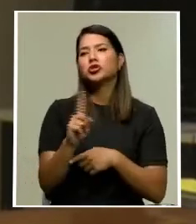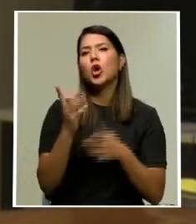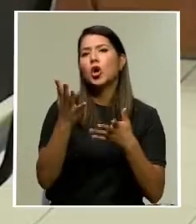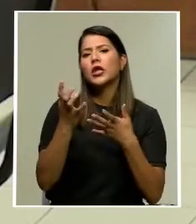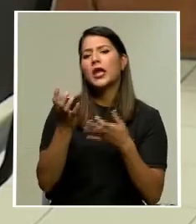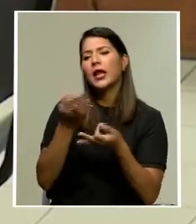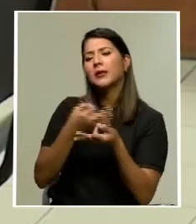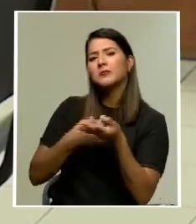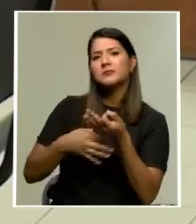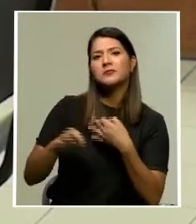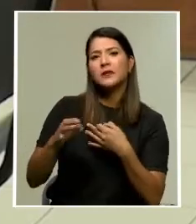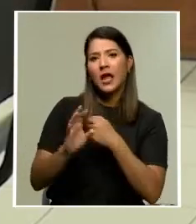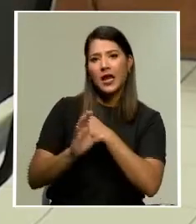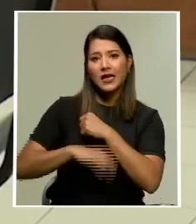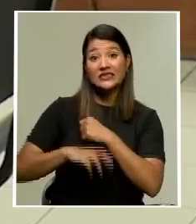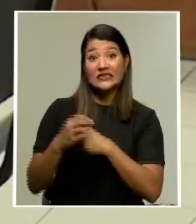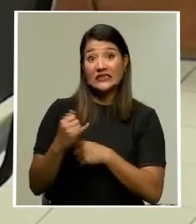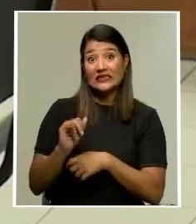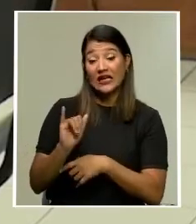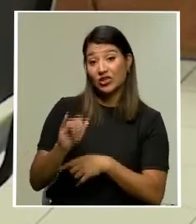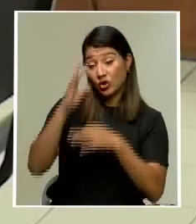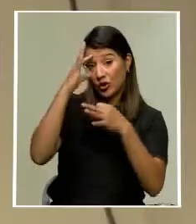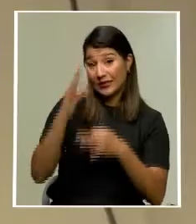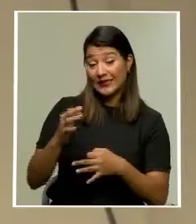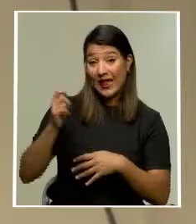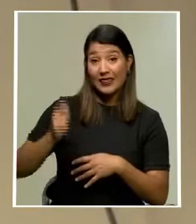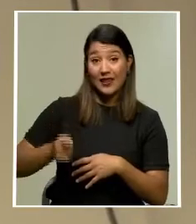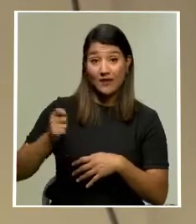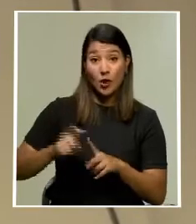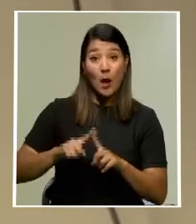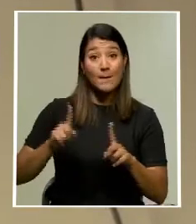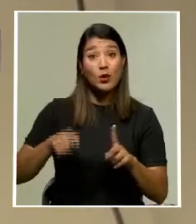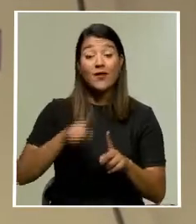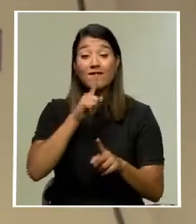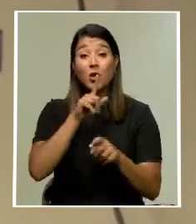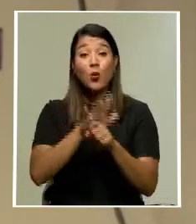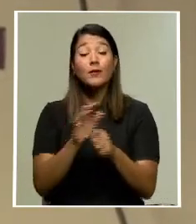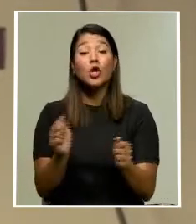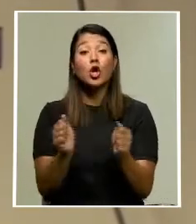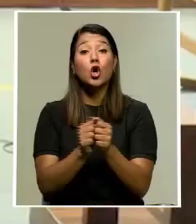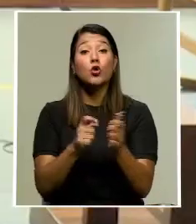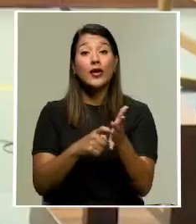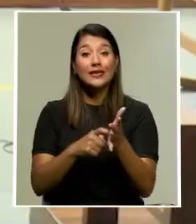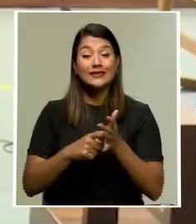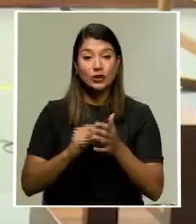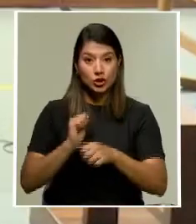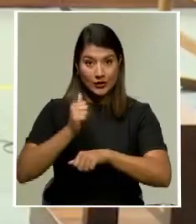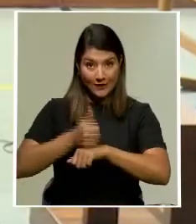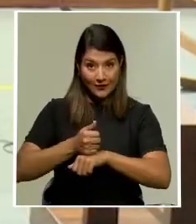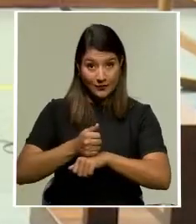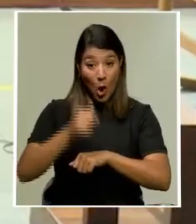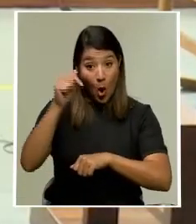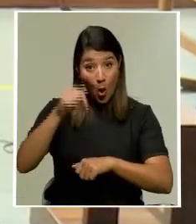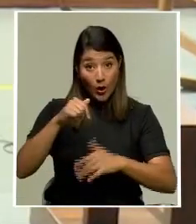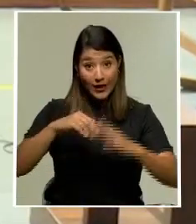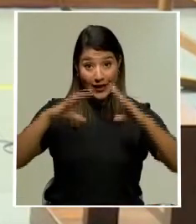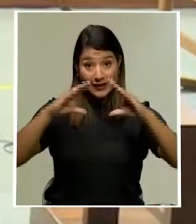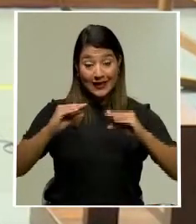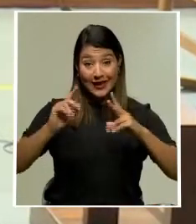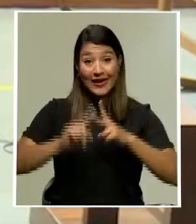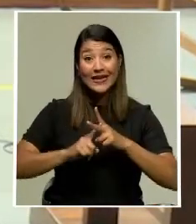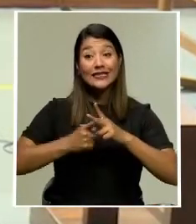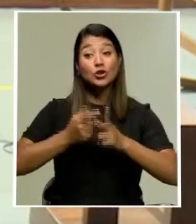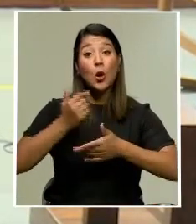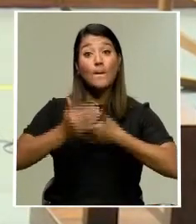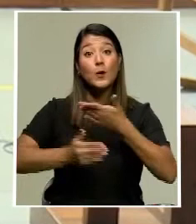la pena si así lo decide el tribunal, siempre y cuando se cumplan los requisitos establecidos. La tarde de este martes iniciaron las